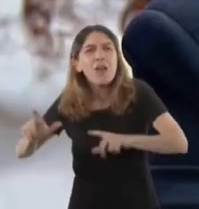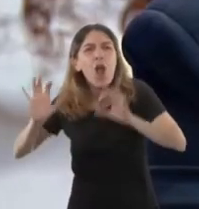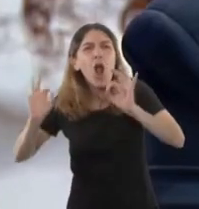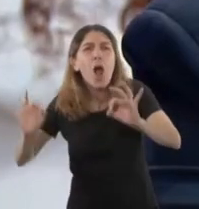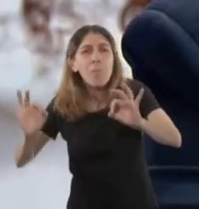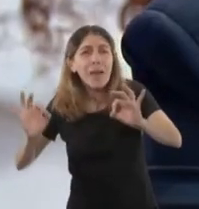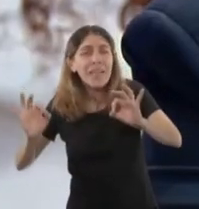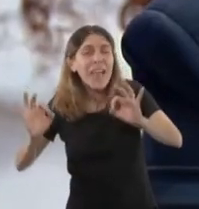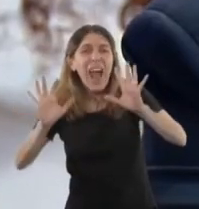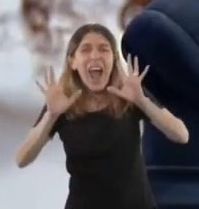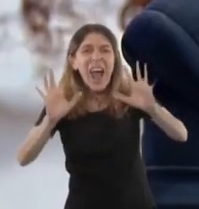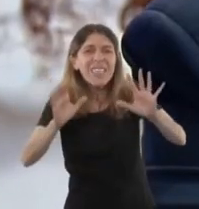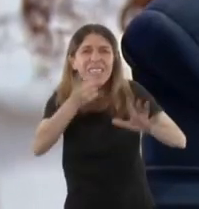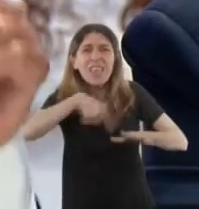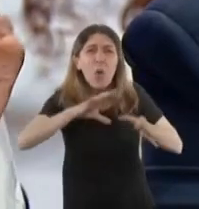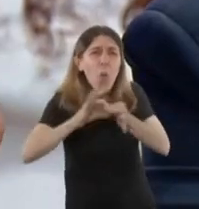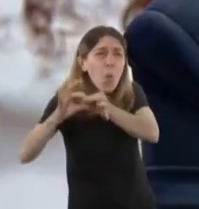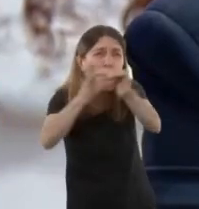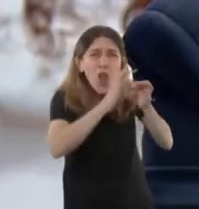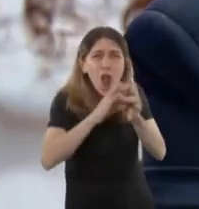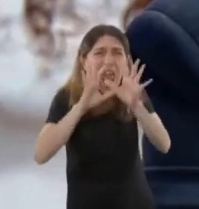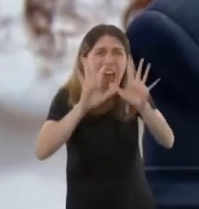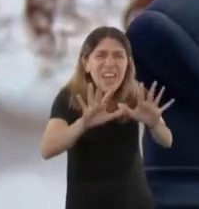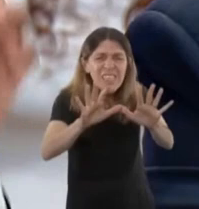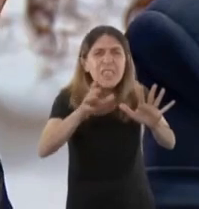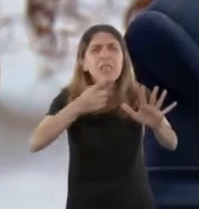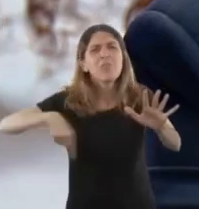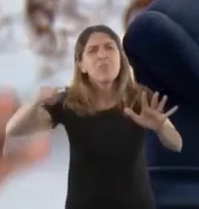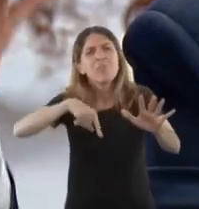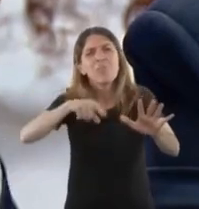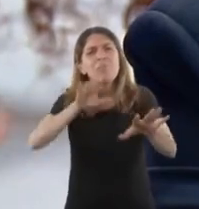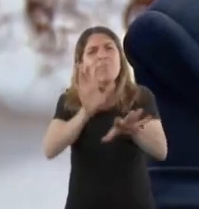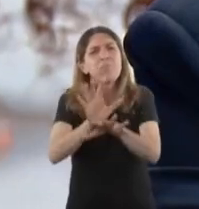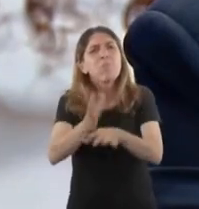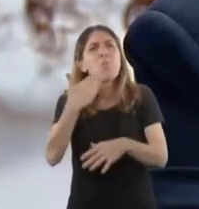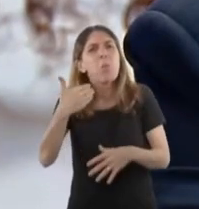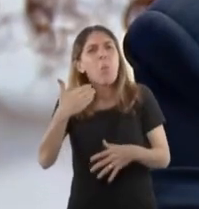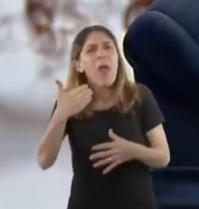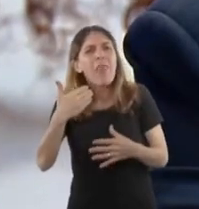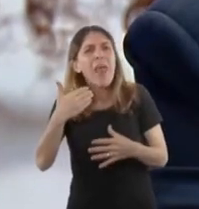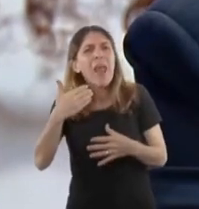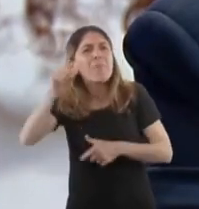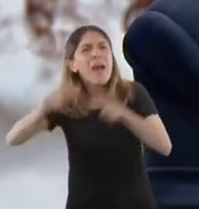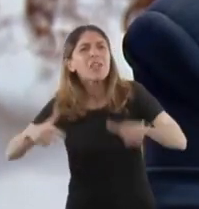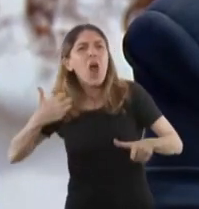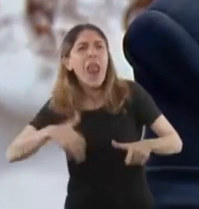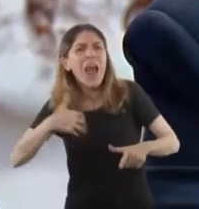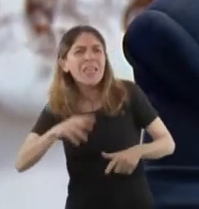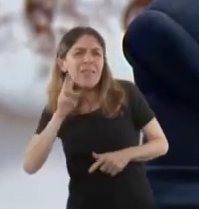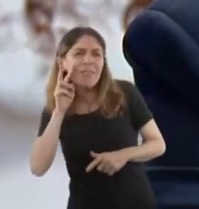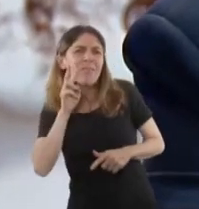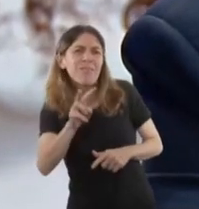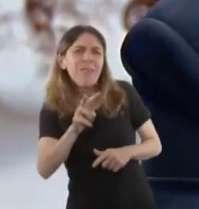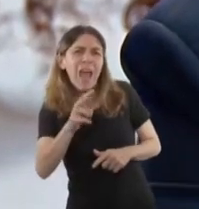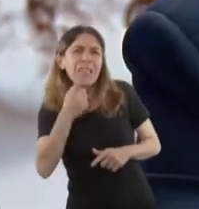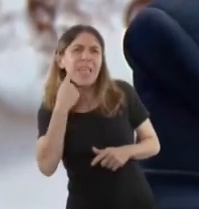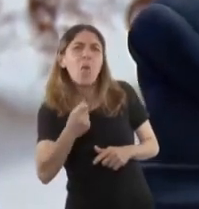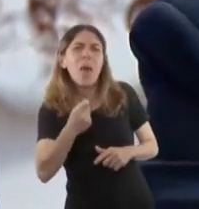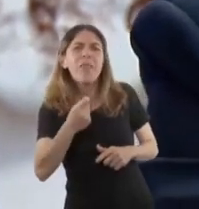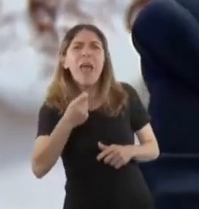regalan a los argentinos de que los diferentes se pueden sentar en un mismo lugar y ponerse de